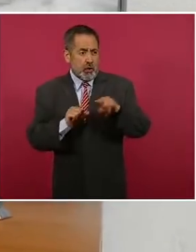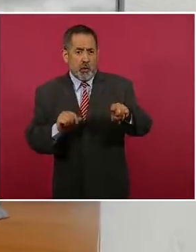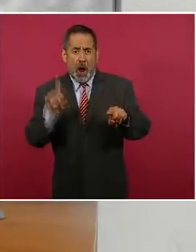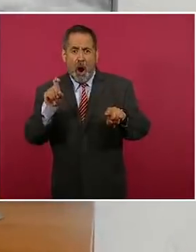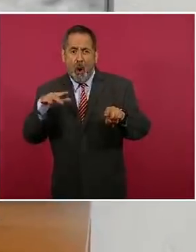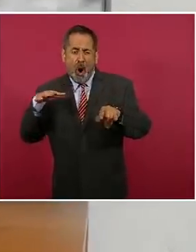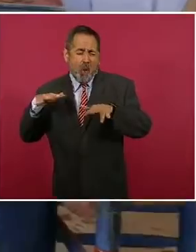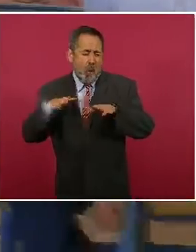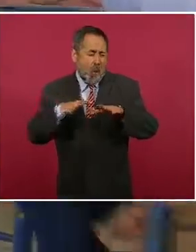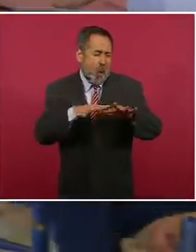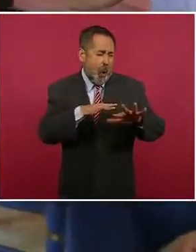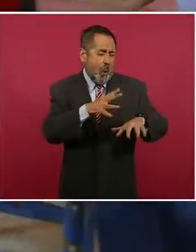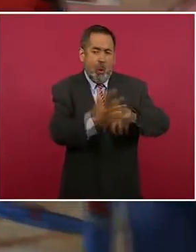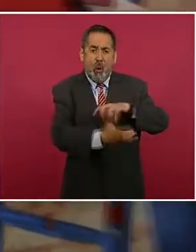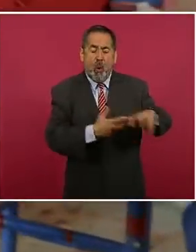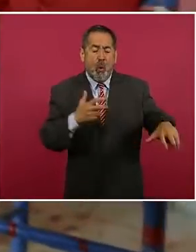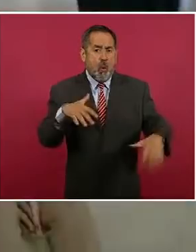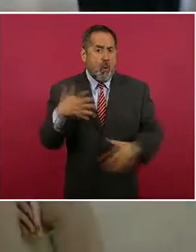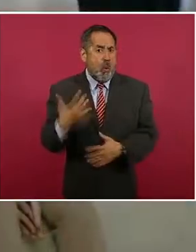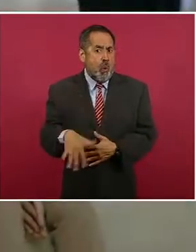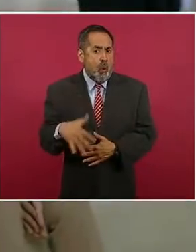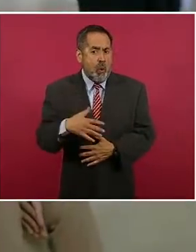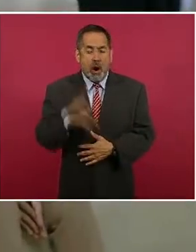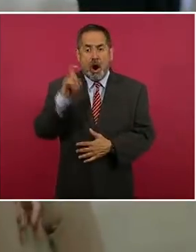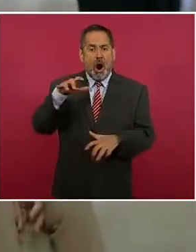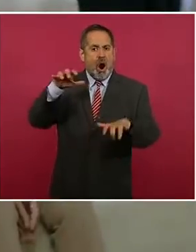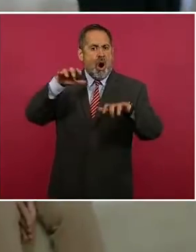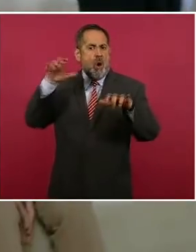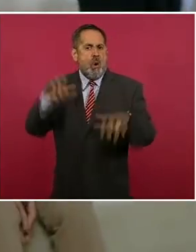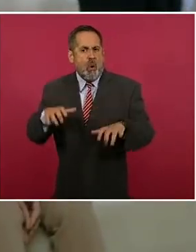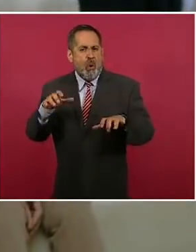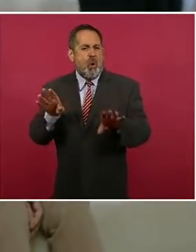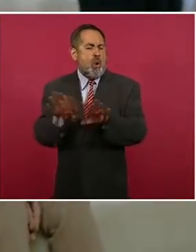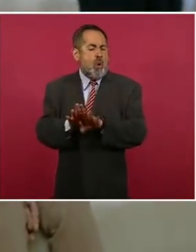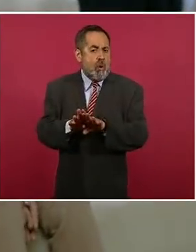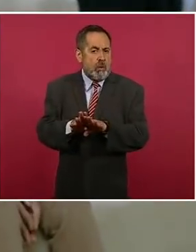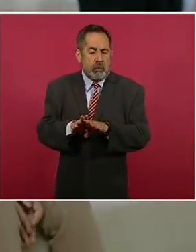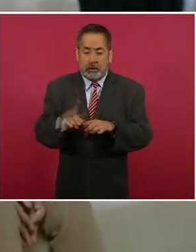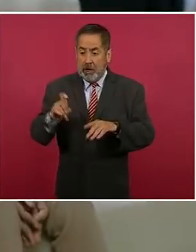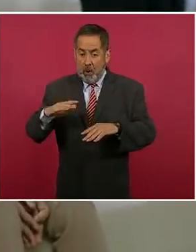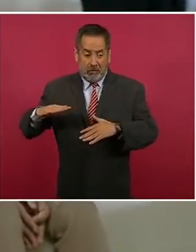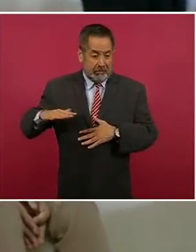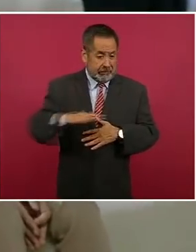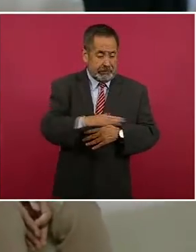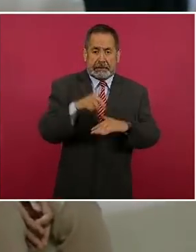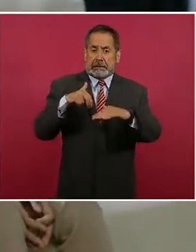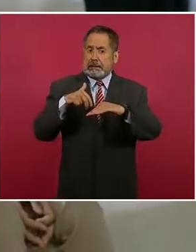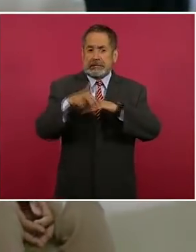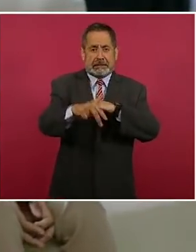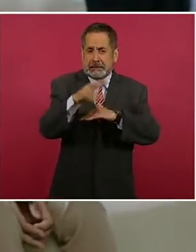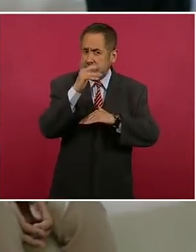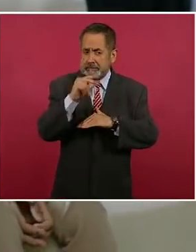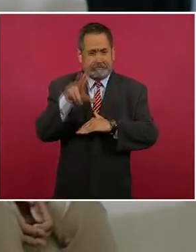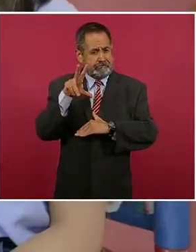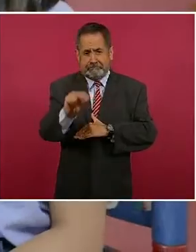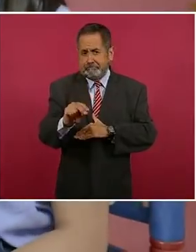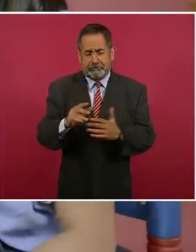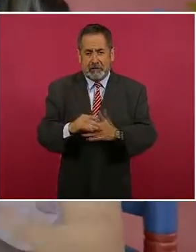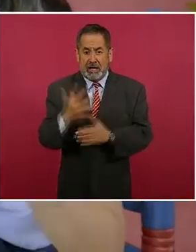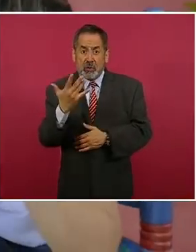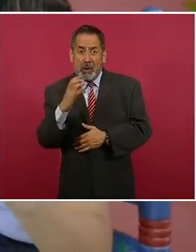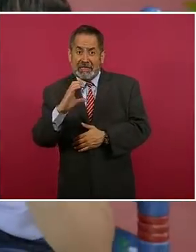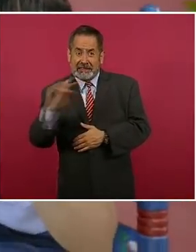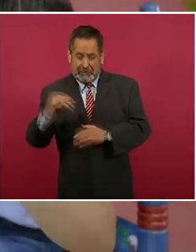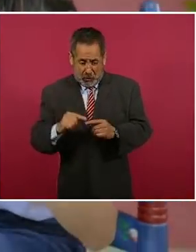¡Uy! A ese coche se lo llevó el agua. En temporada de lluvias hay que tomar precauciones. Nunca cruzar la corriente en una inundación. Tan